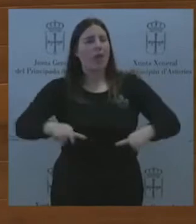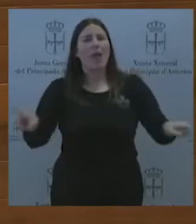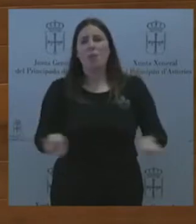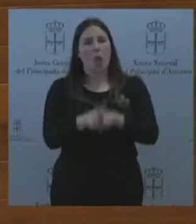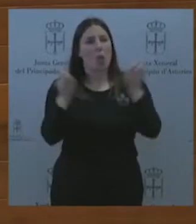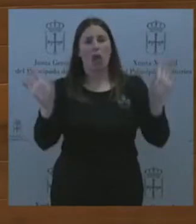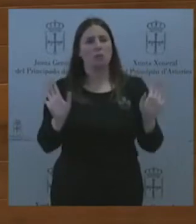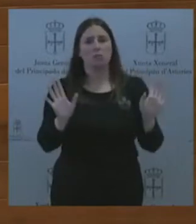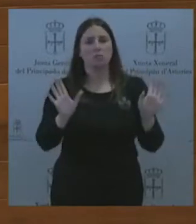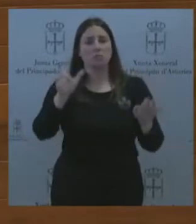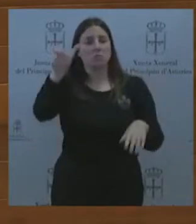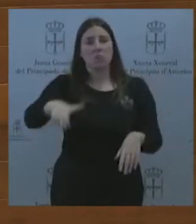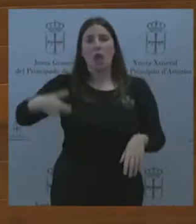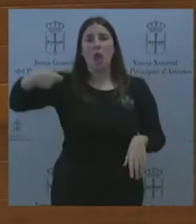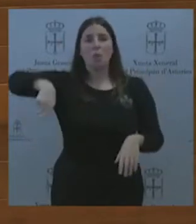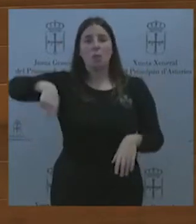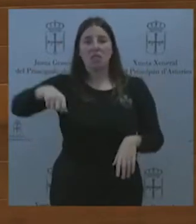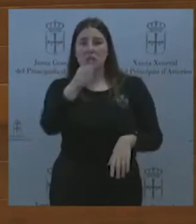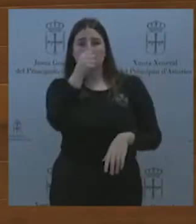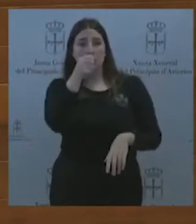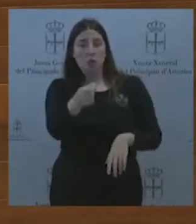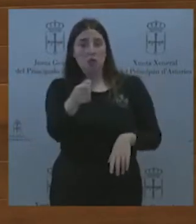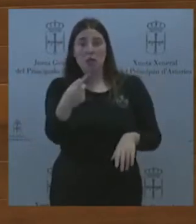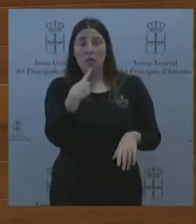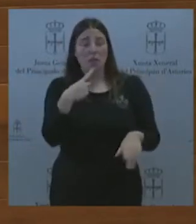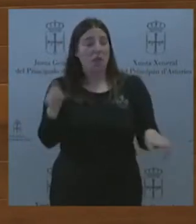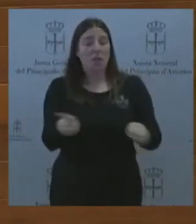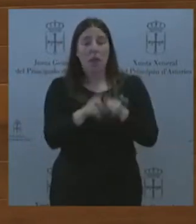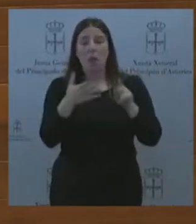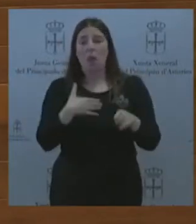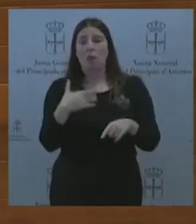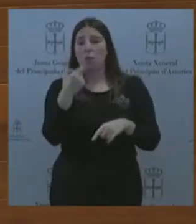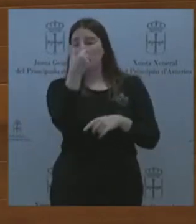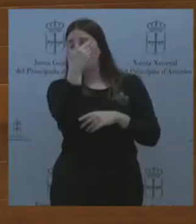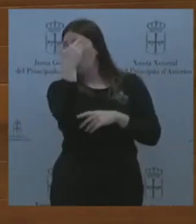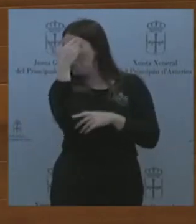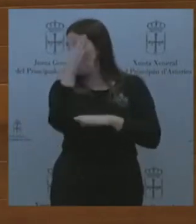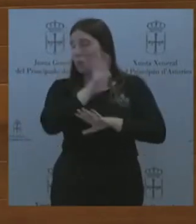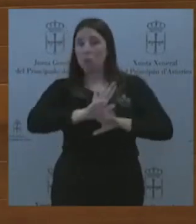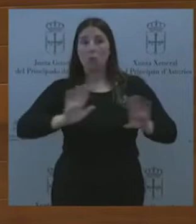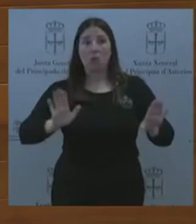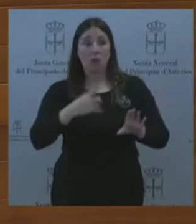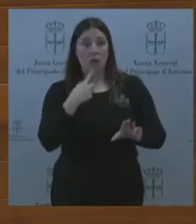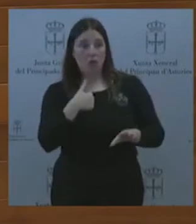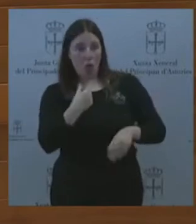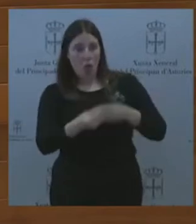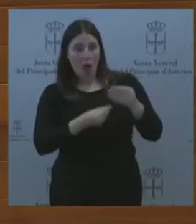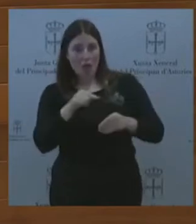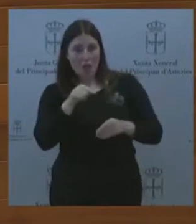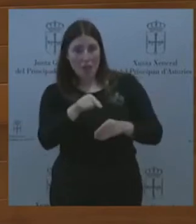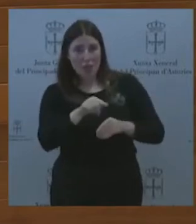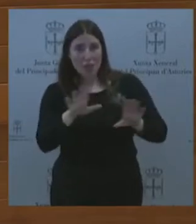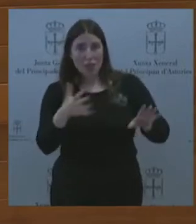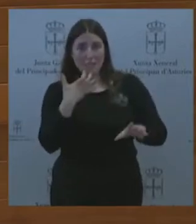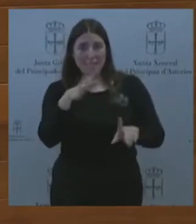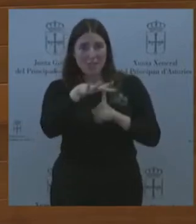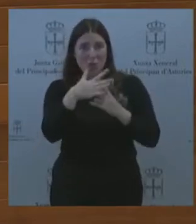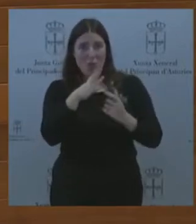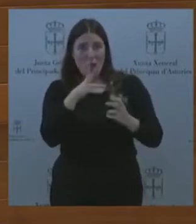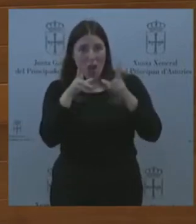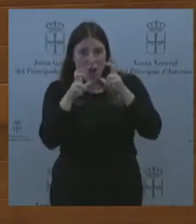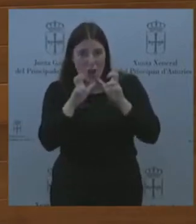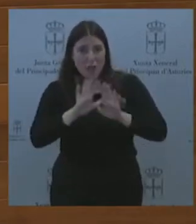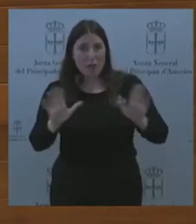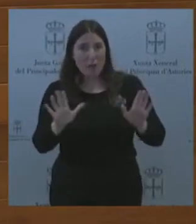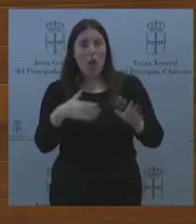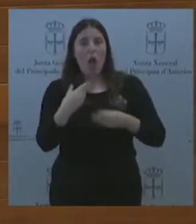no hace nada y se esconde como puede, diciendo que cómo va a hacer eso con la que está cayendo, eso dice. Y es que, según